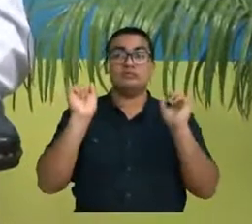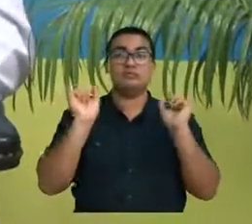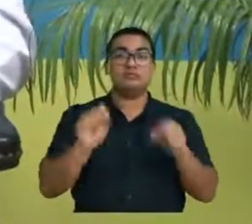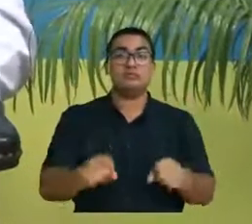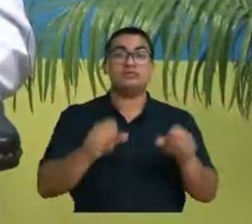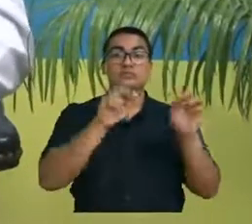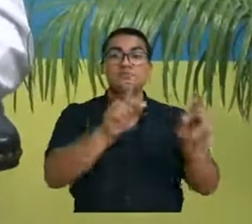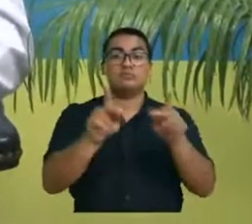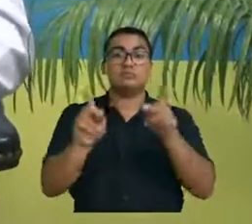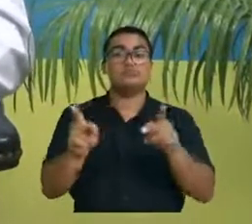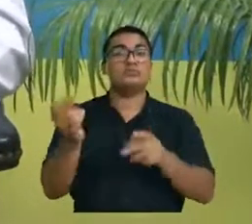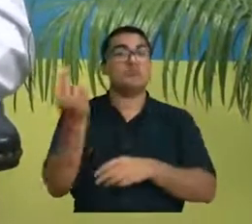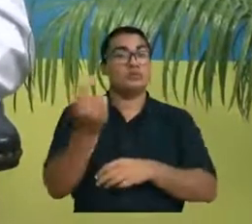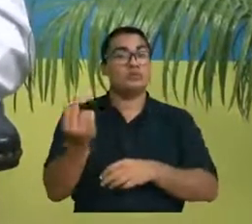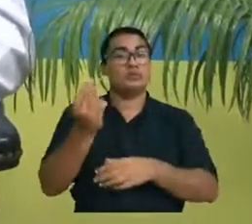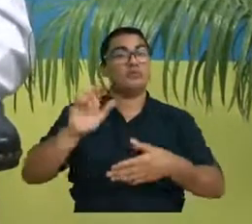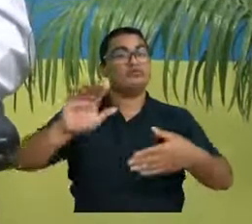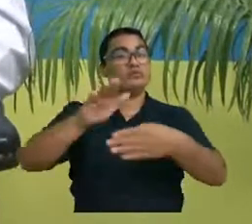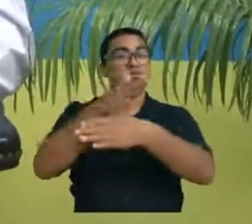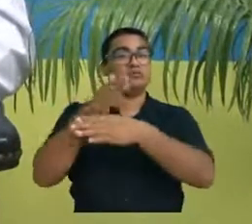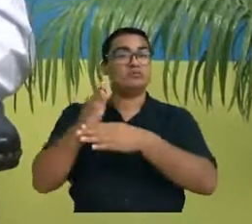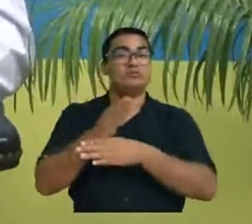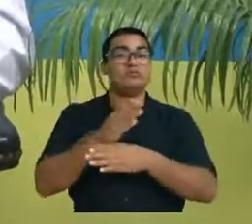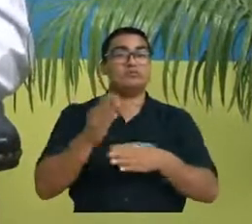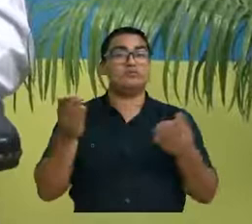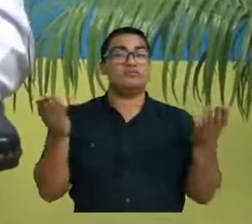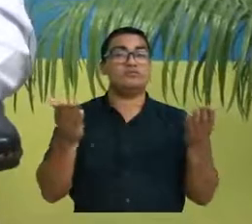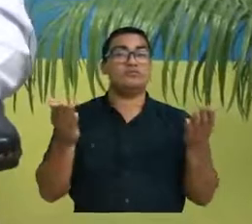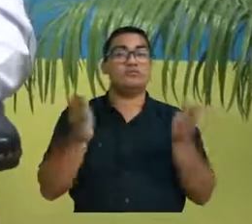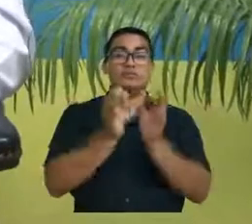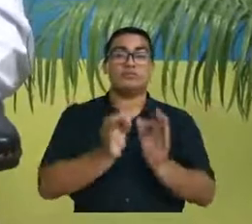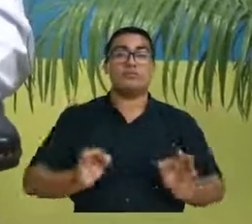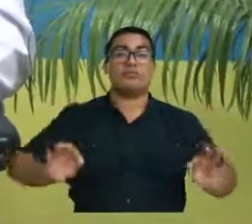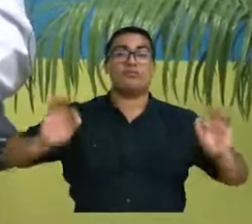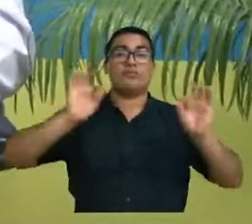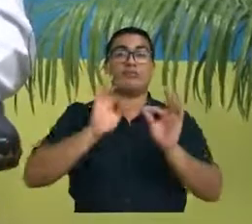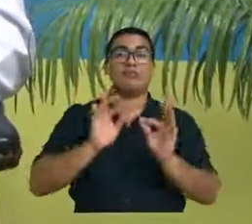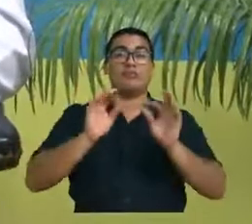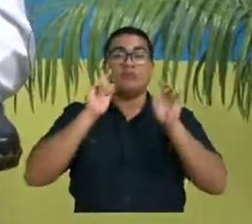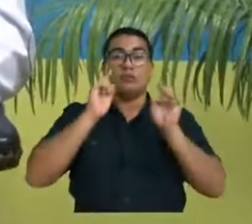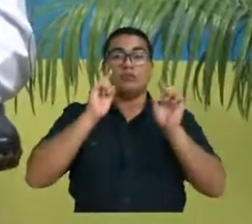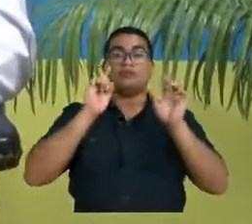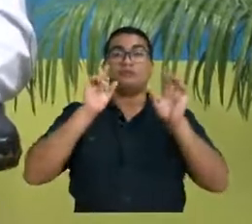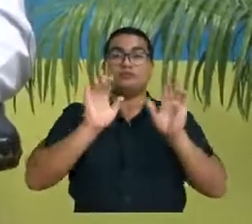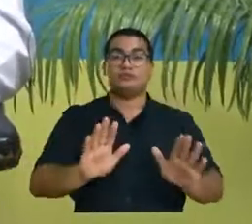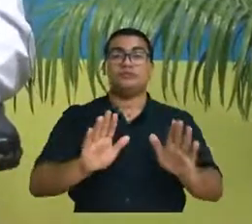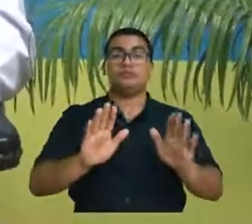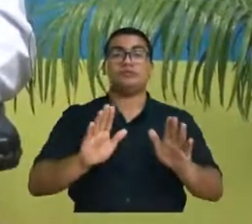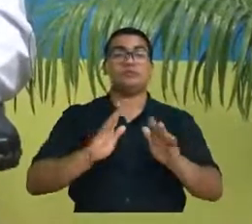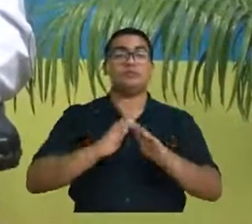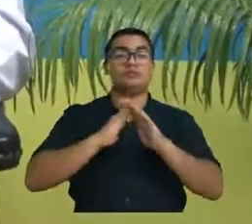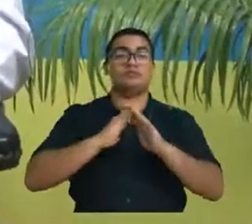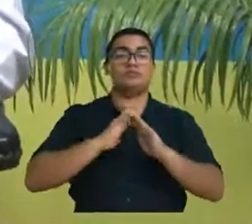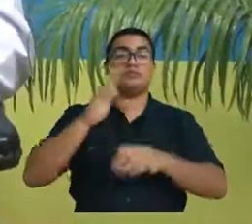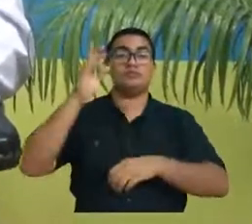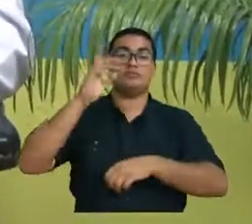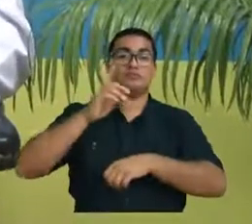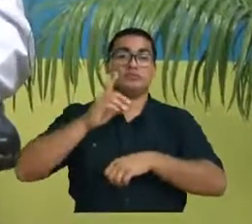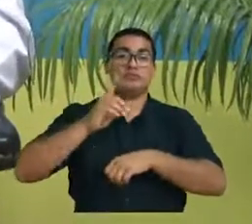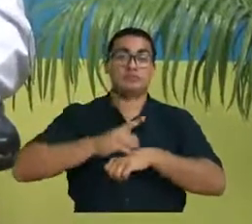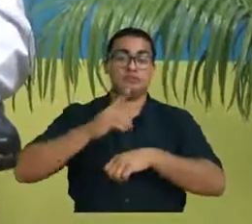adecuado de los medios que tenemos, sobre todo en la prevención, porque nosotros los medios que vamos a